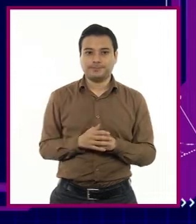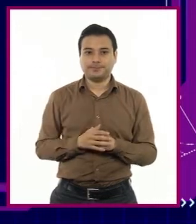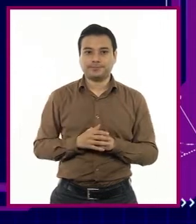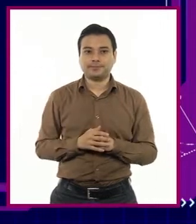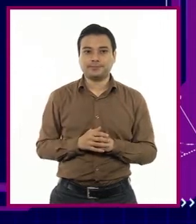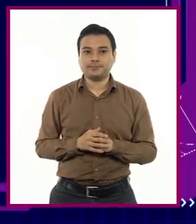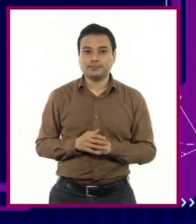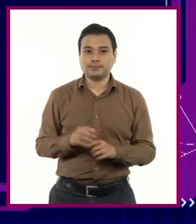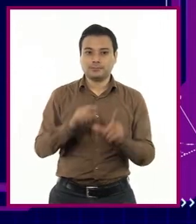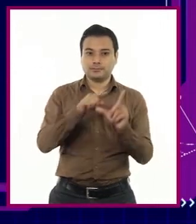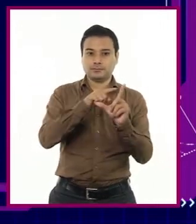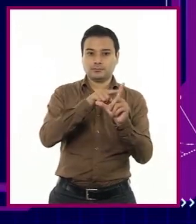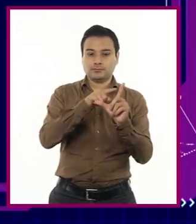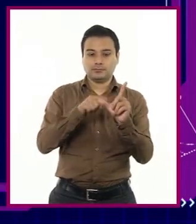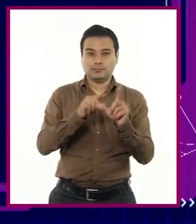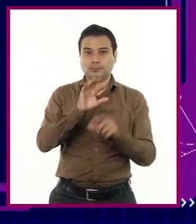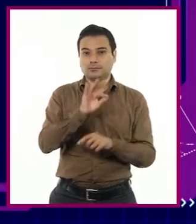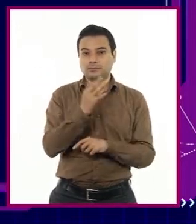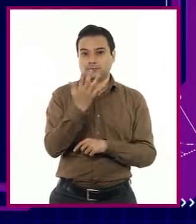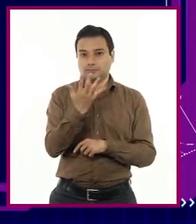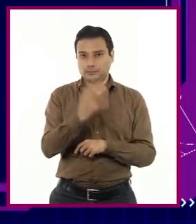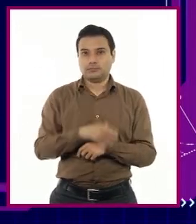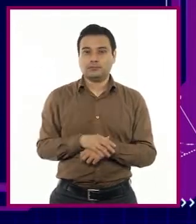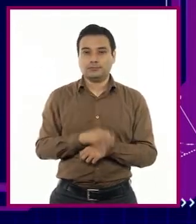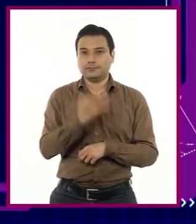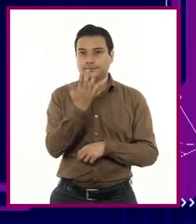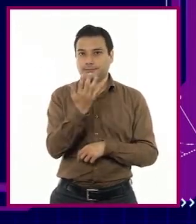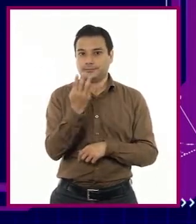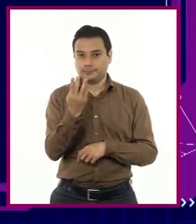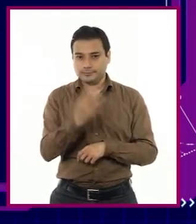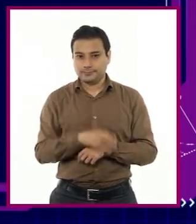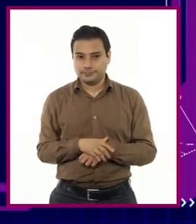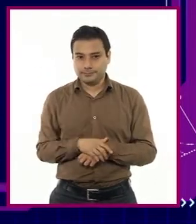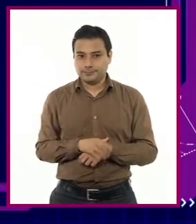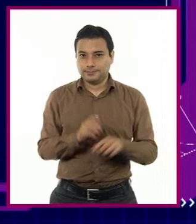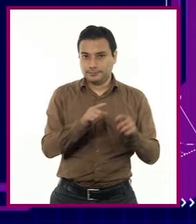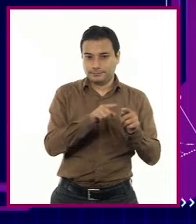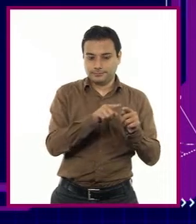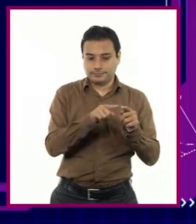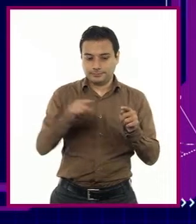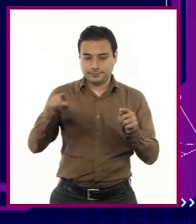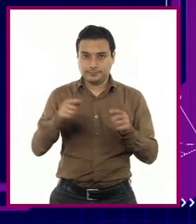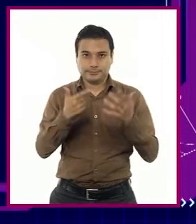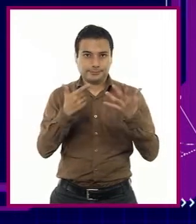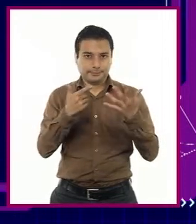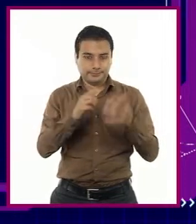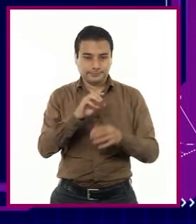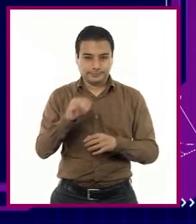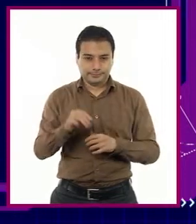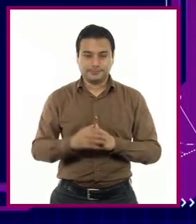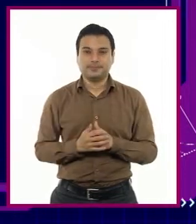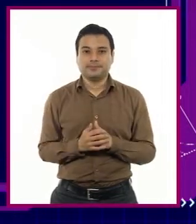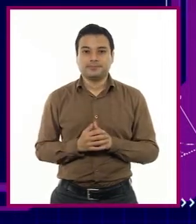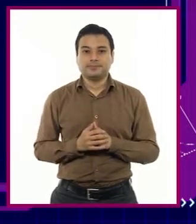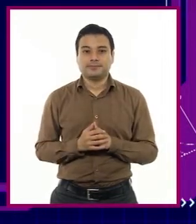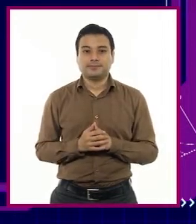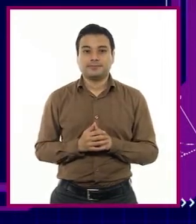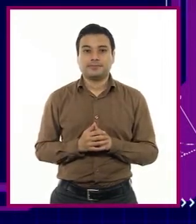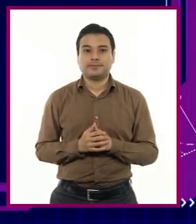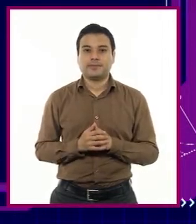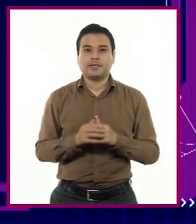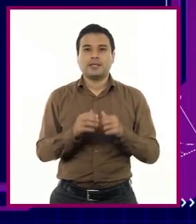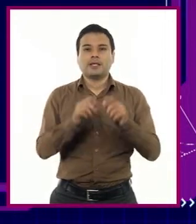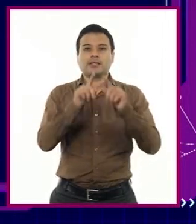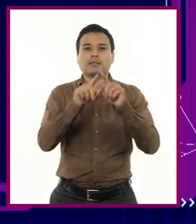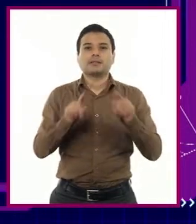miden 45 grados, 53 grados y con un lado entre ellos que mide 7. Nombraremos al